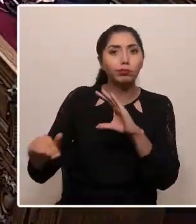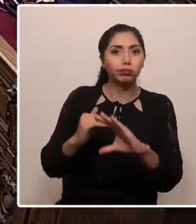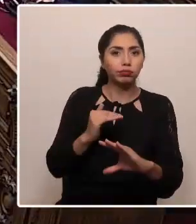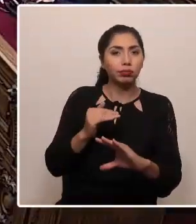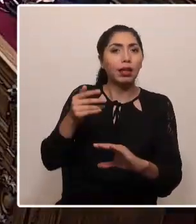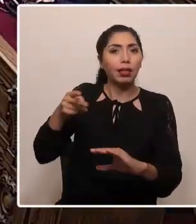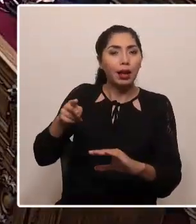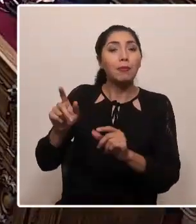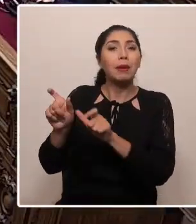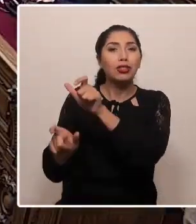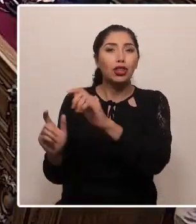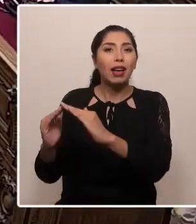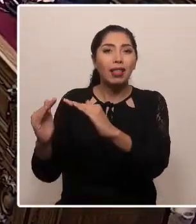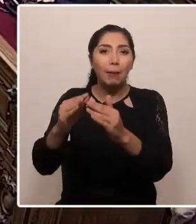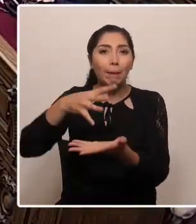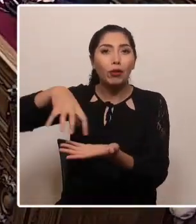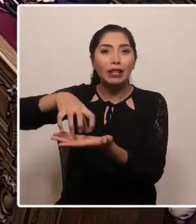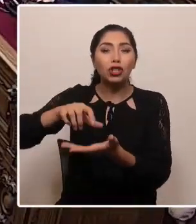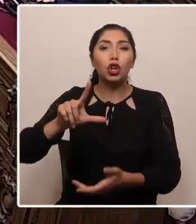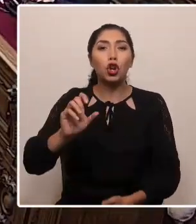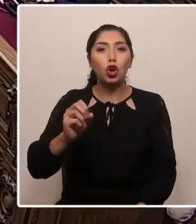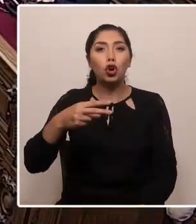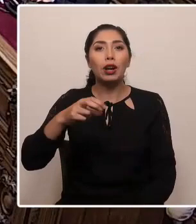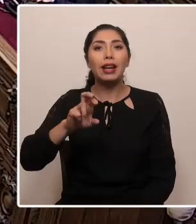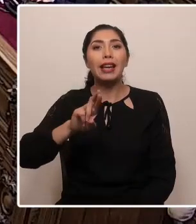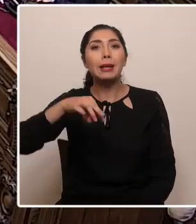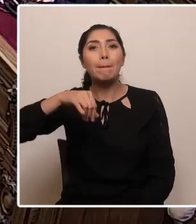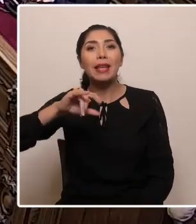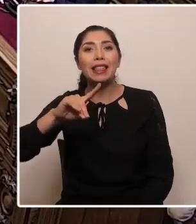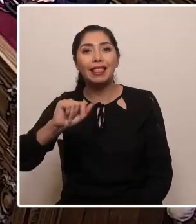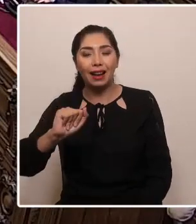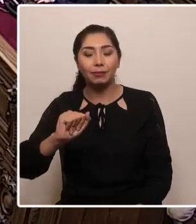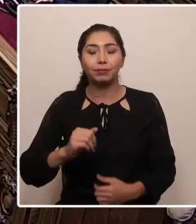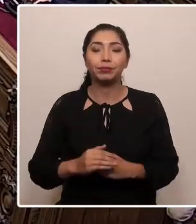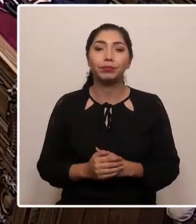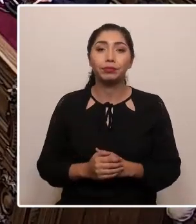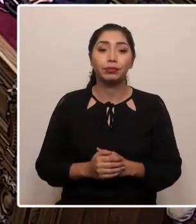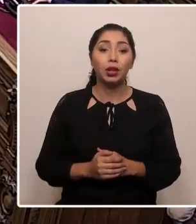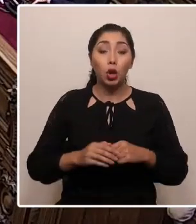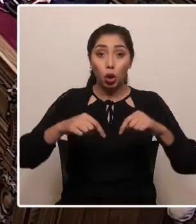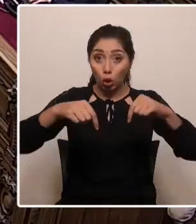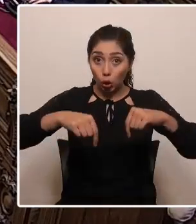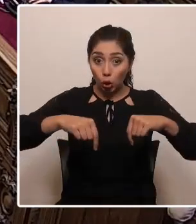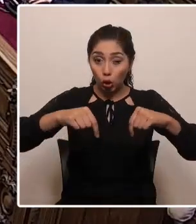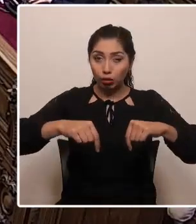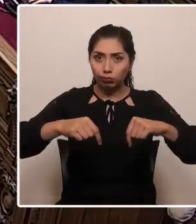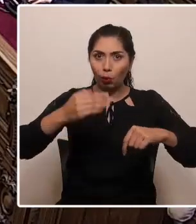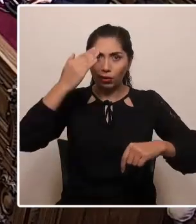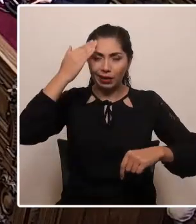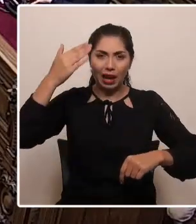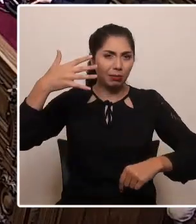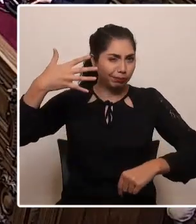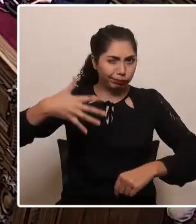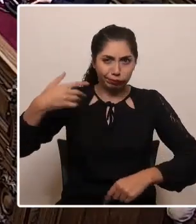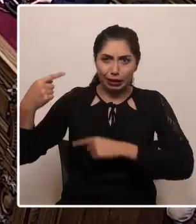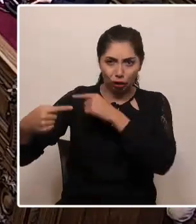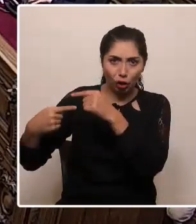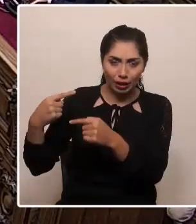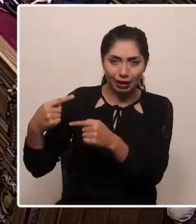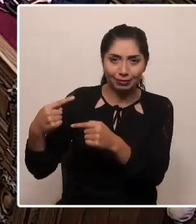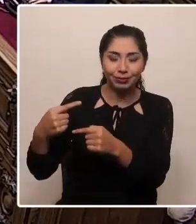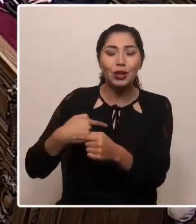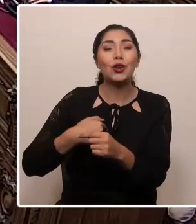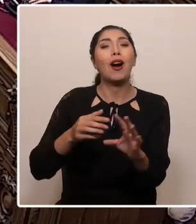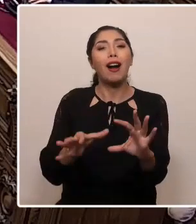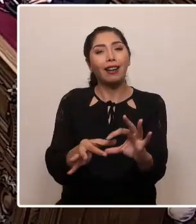de los pobladores de Lorminda. Sin duda que hoy día es un día histórico y en ese sentido yo le agradezco y estamos